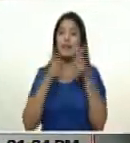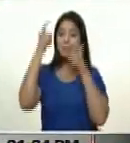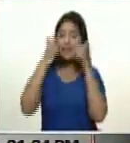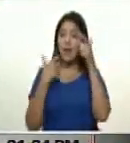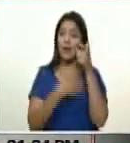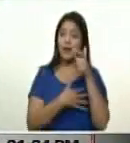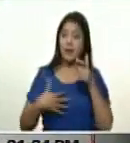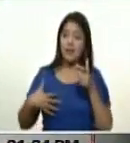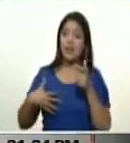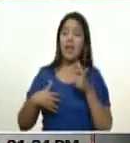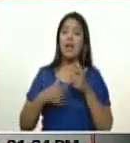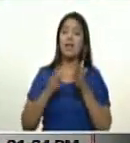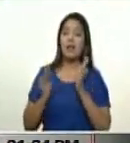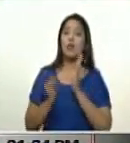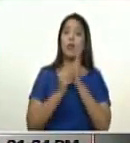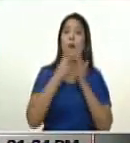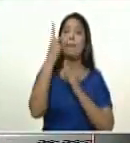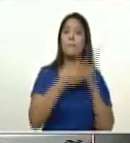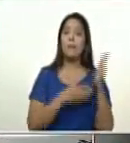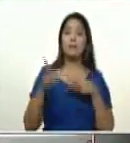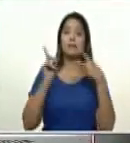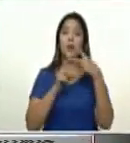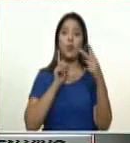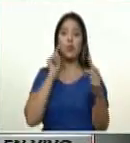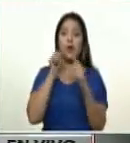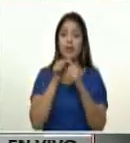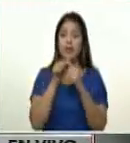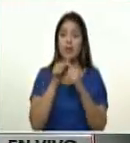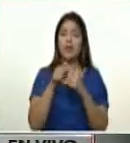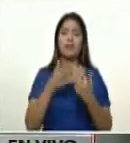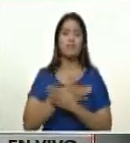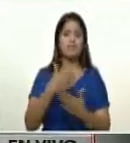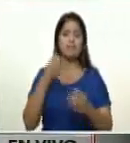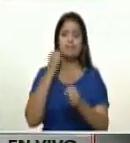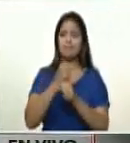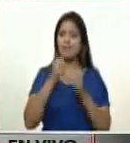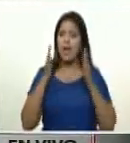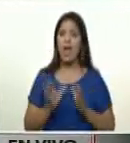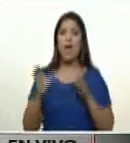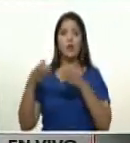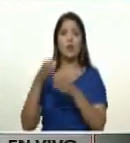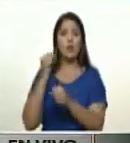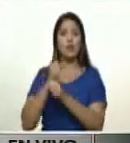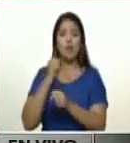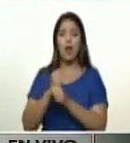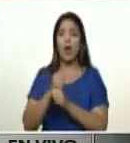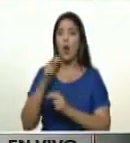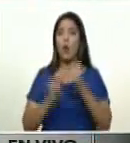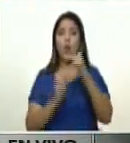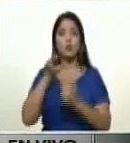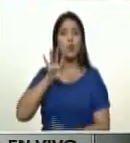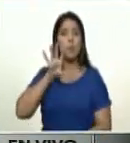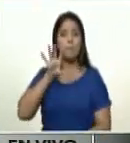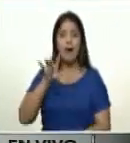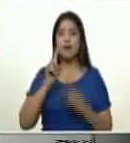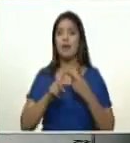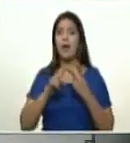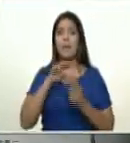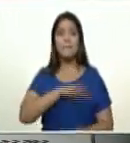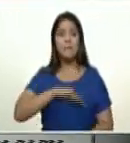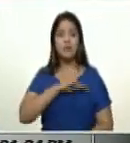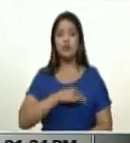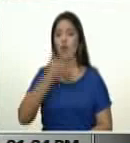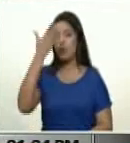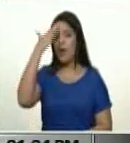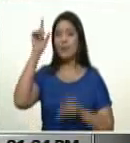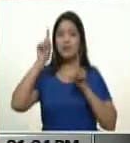lo dejó enmarcado en el plan de la patria, el segundo objetivo. Y cuente con la clase obrera, la Federación Contrupatria, la Misión Sabe y Trabajo, gracias a